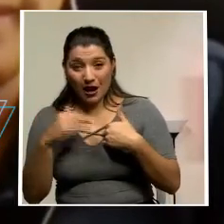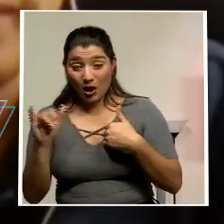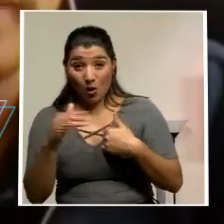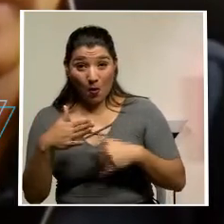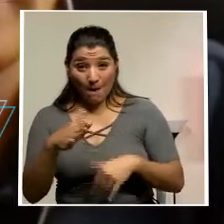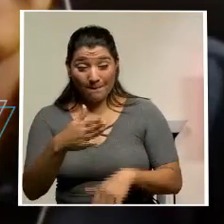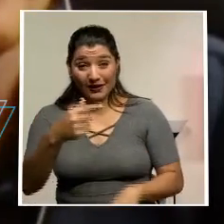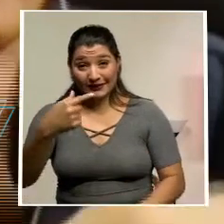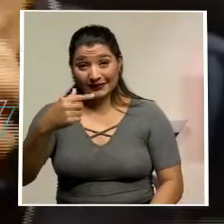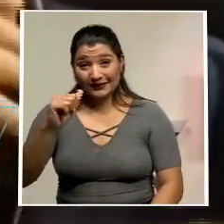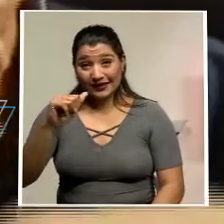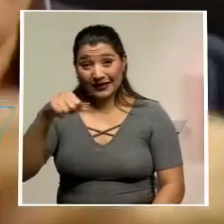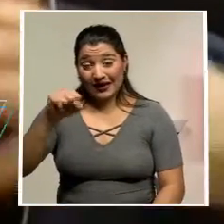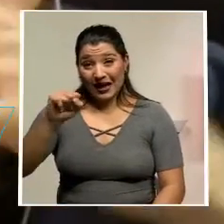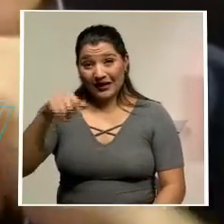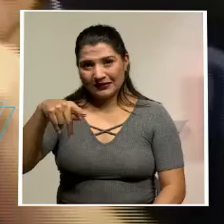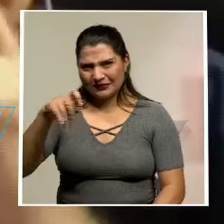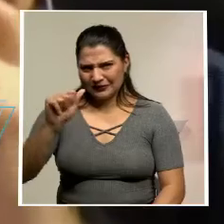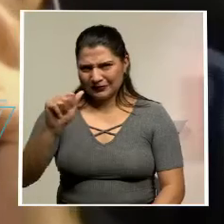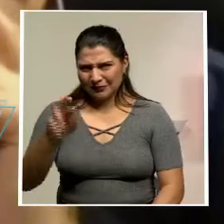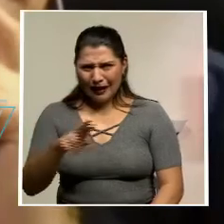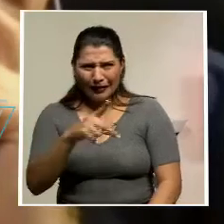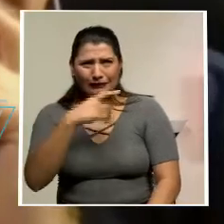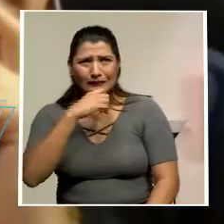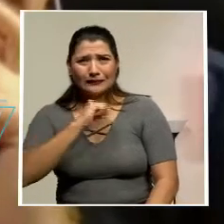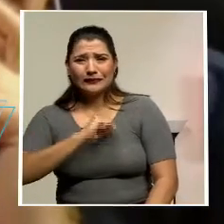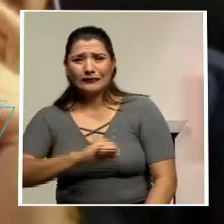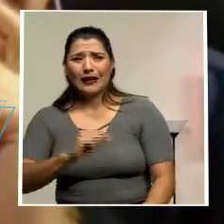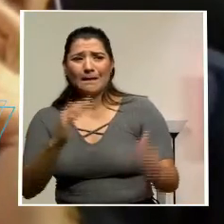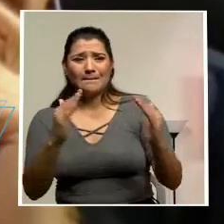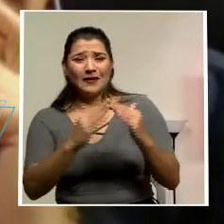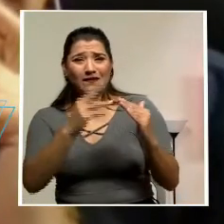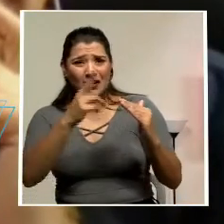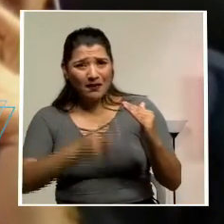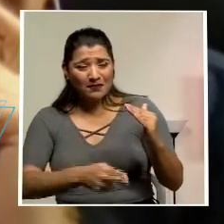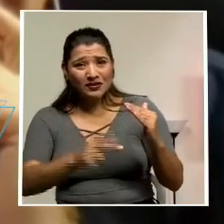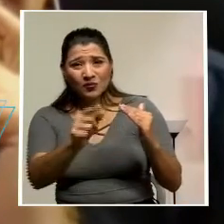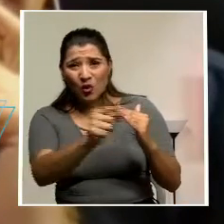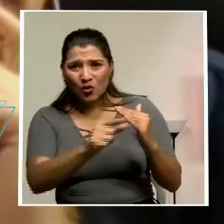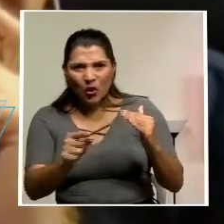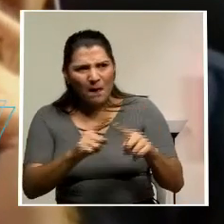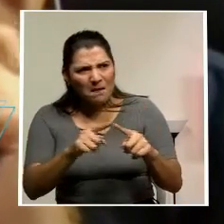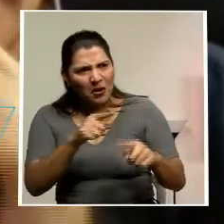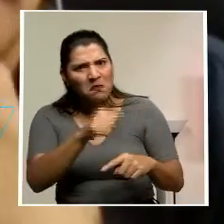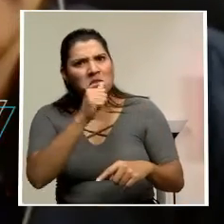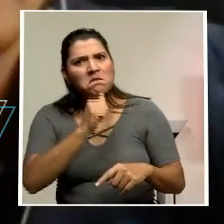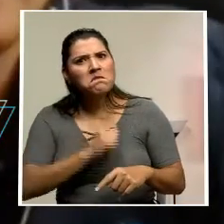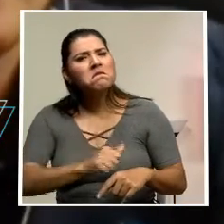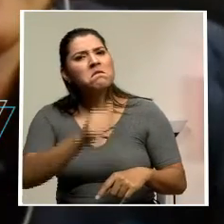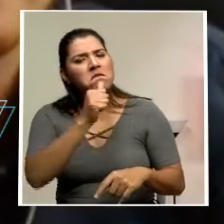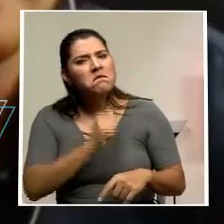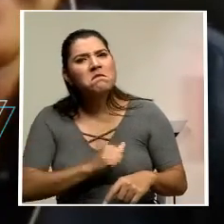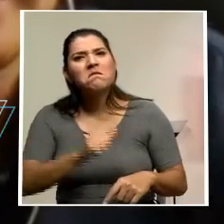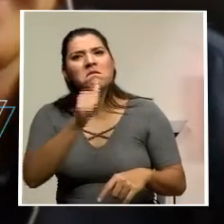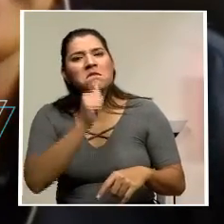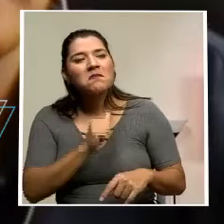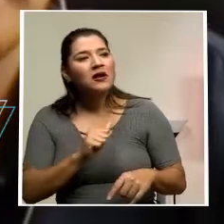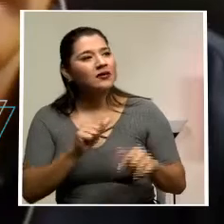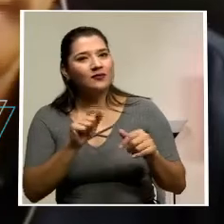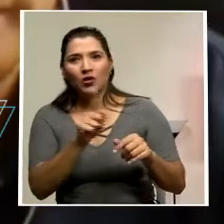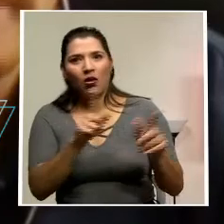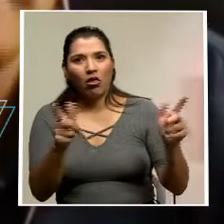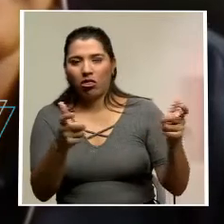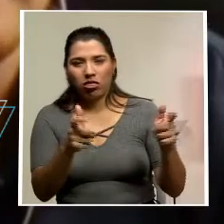pez prehistórico completamente, que vive en el mismo ecosistema y que ha resistido toda esta